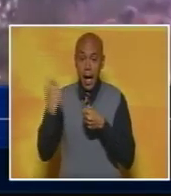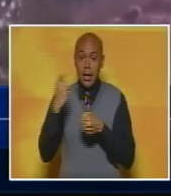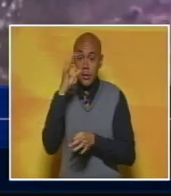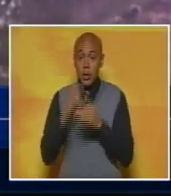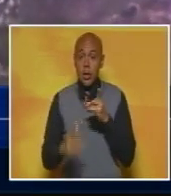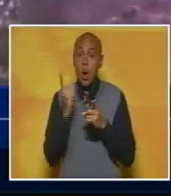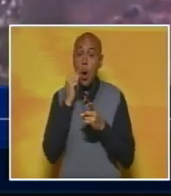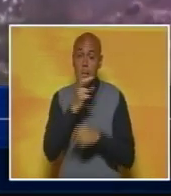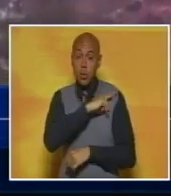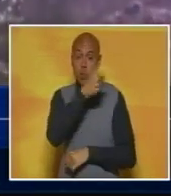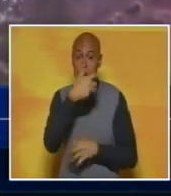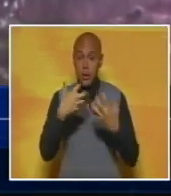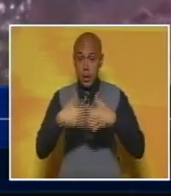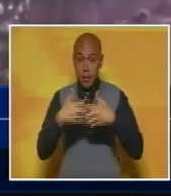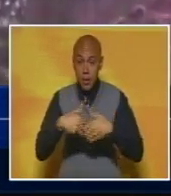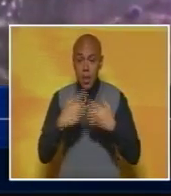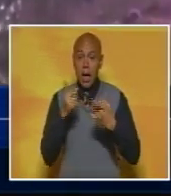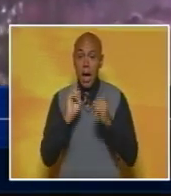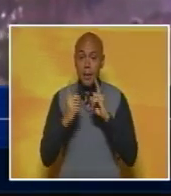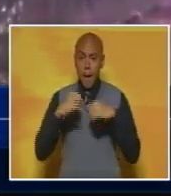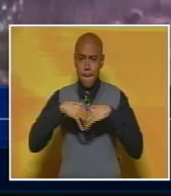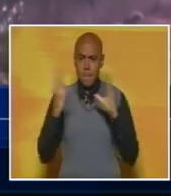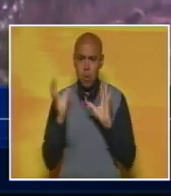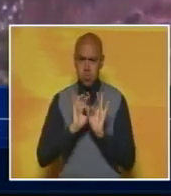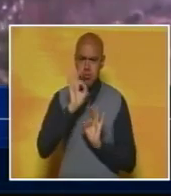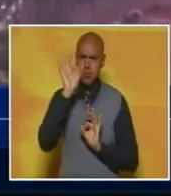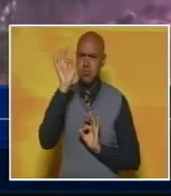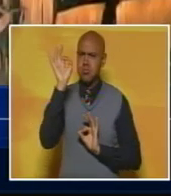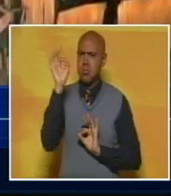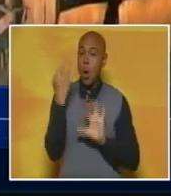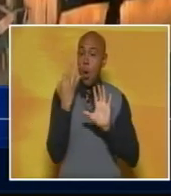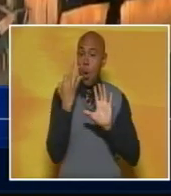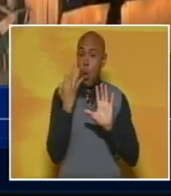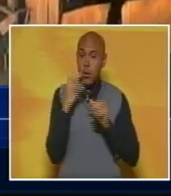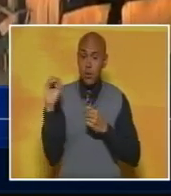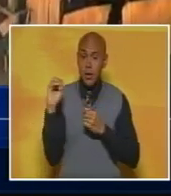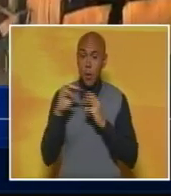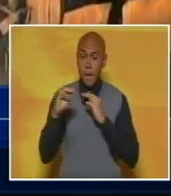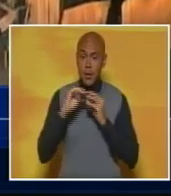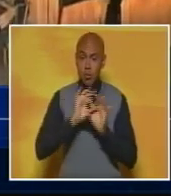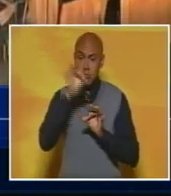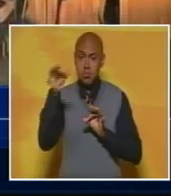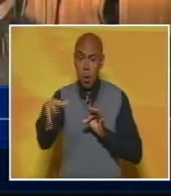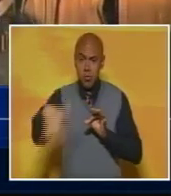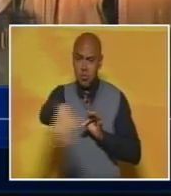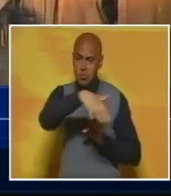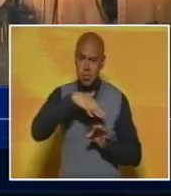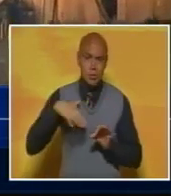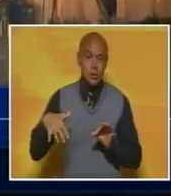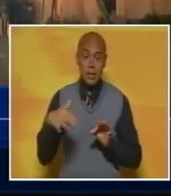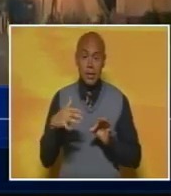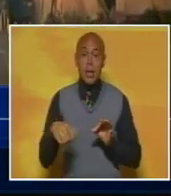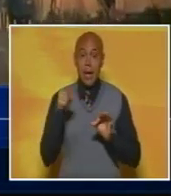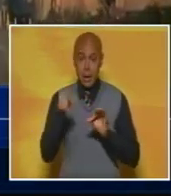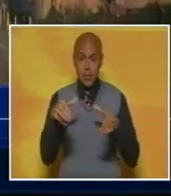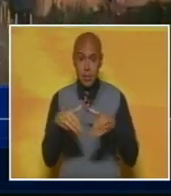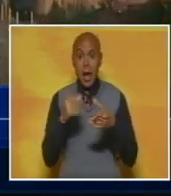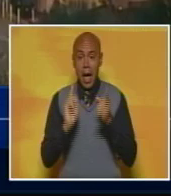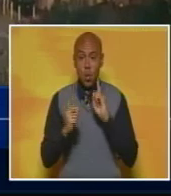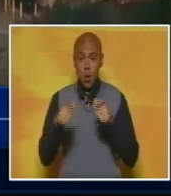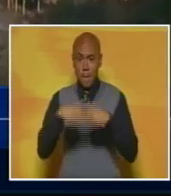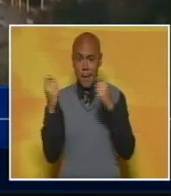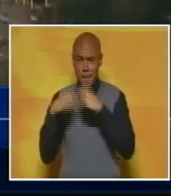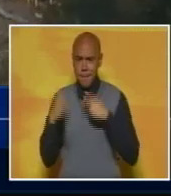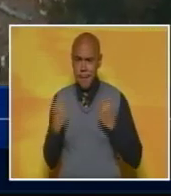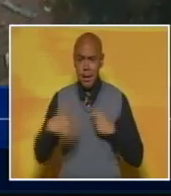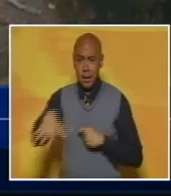dueño de la empresa, y los escombros volaron hasta 800 metros del sitio del estallido. La explosión destruyó estructuras enteras y